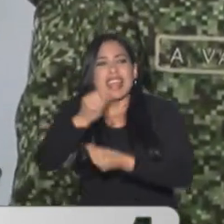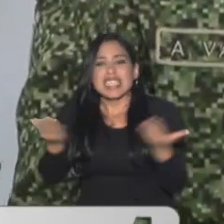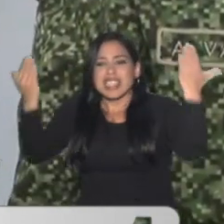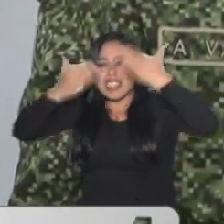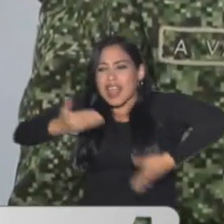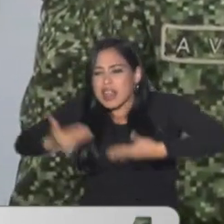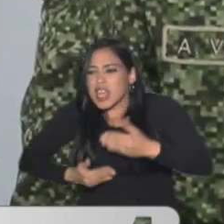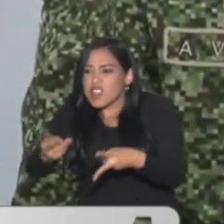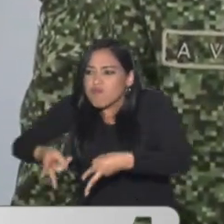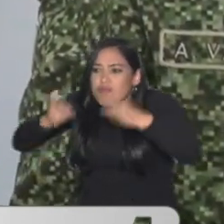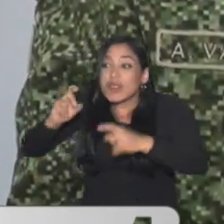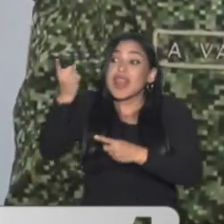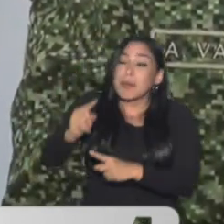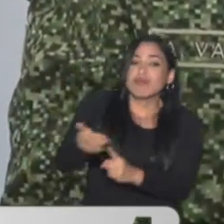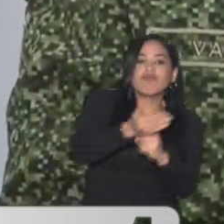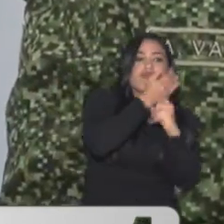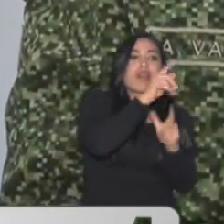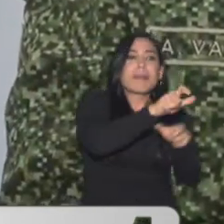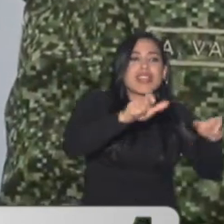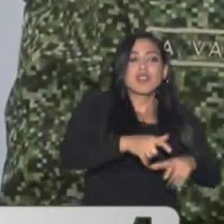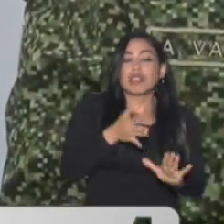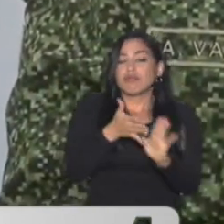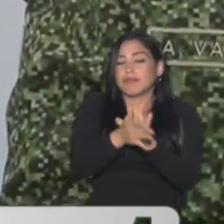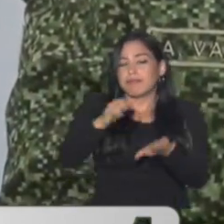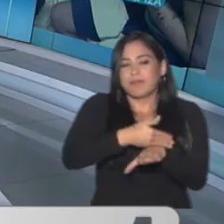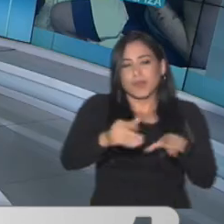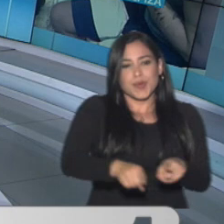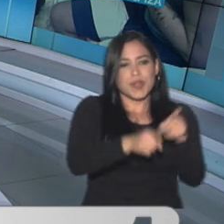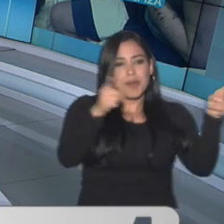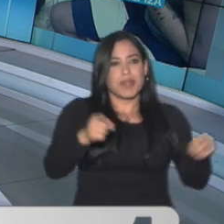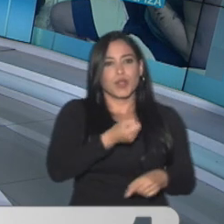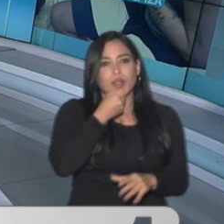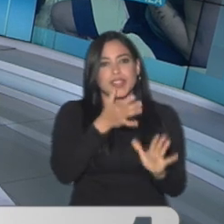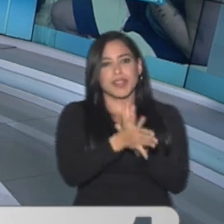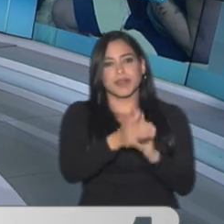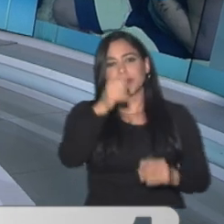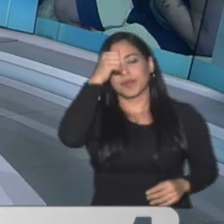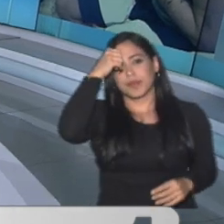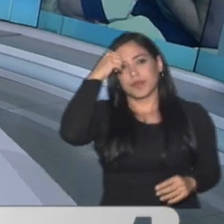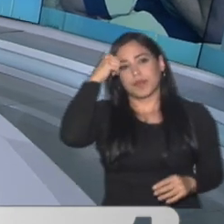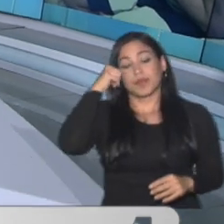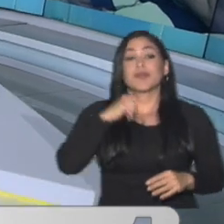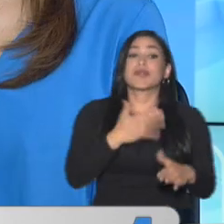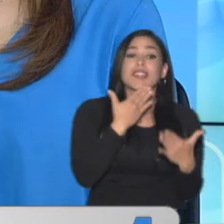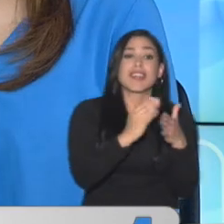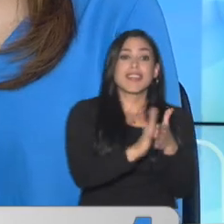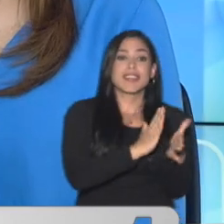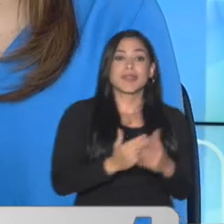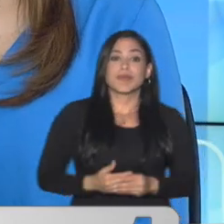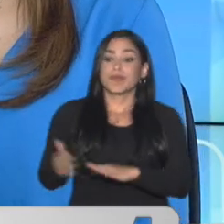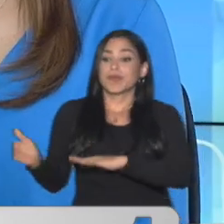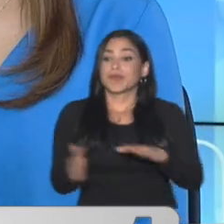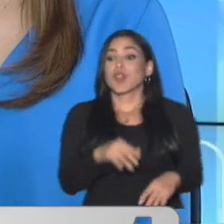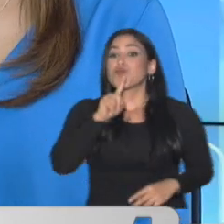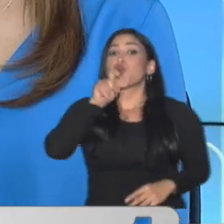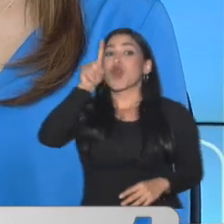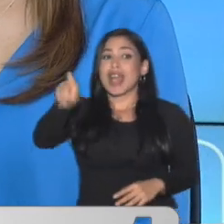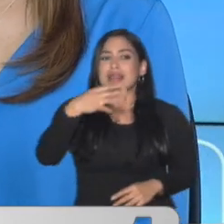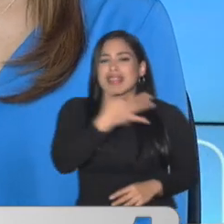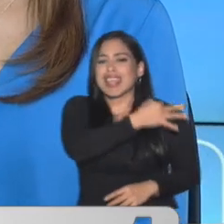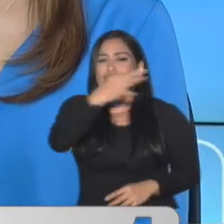y también al secuestro más adelante nosotros tendremos la ampliación de esta noticia así es tatiana gracias y en bucaramanga